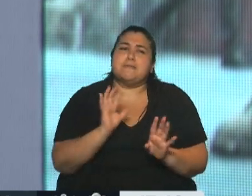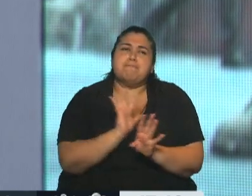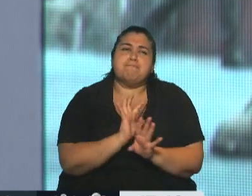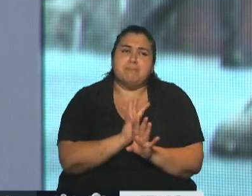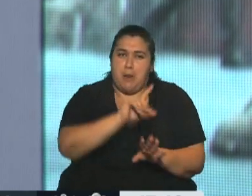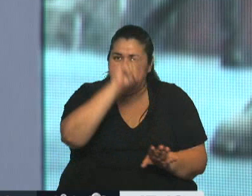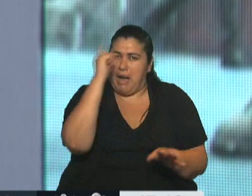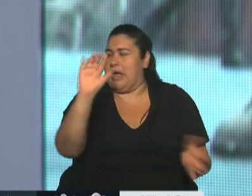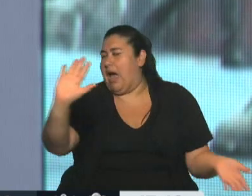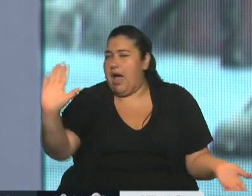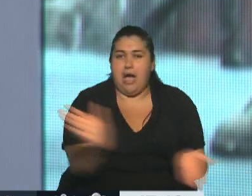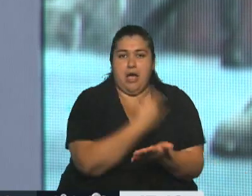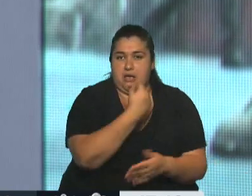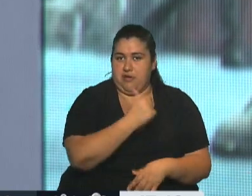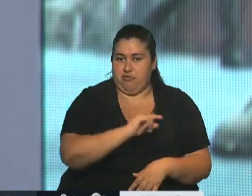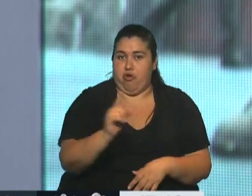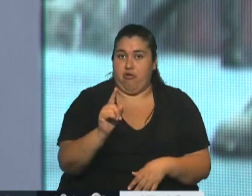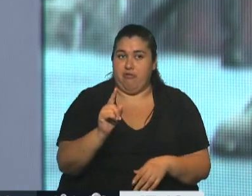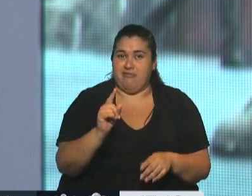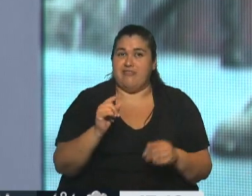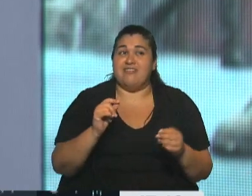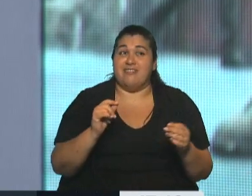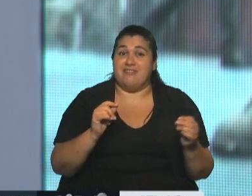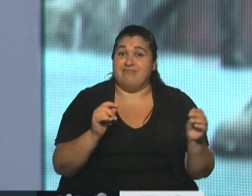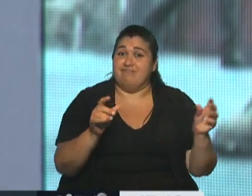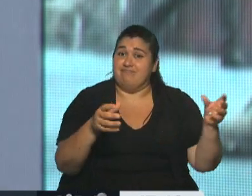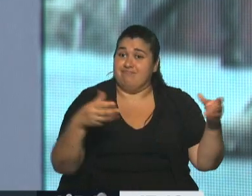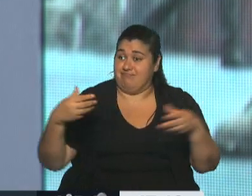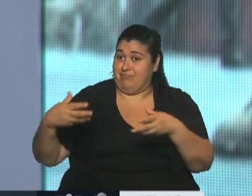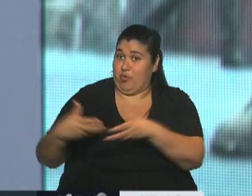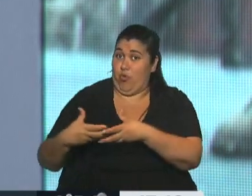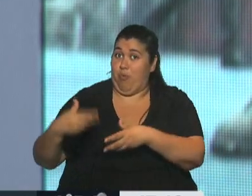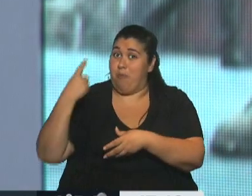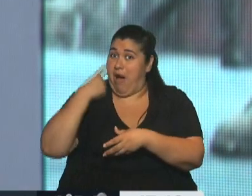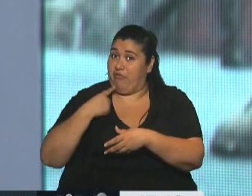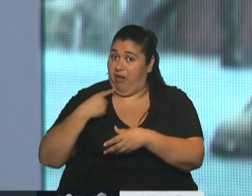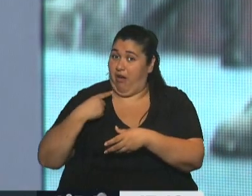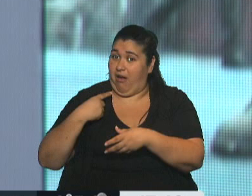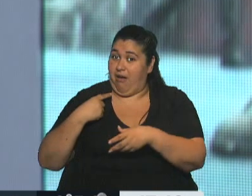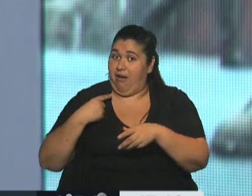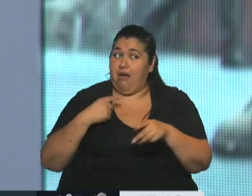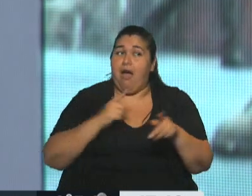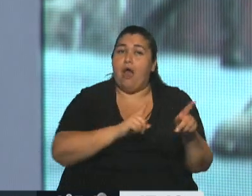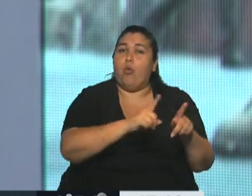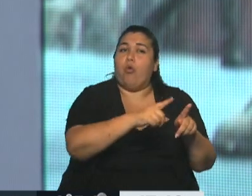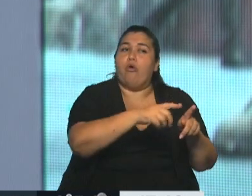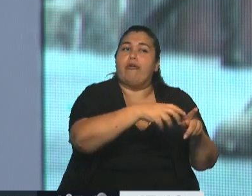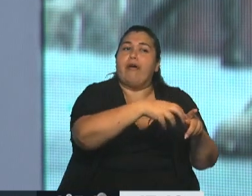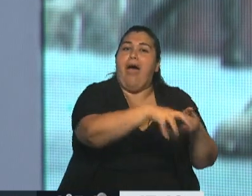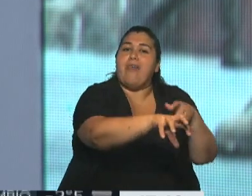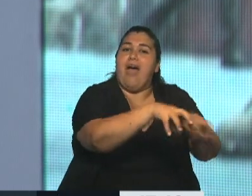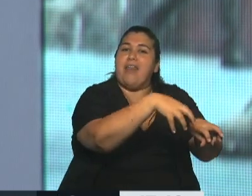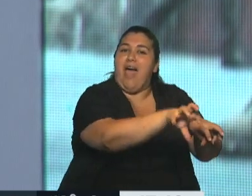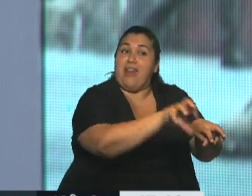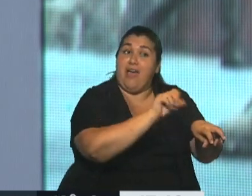estatal, sino justamente una fusión entre buena parte de estos grupos mafiosos y ciertas estructuras del Estado,